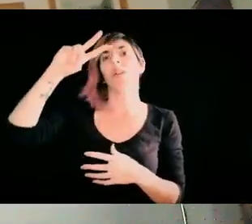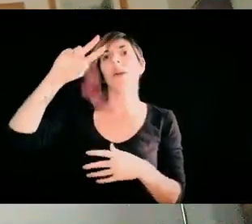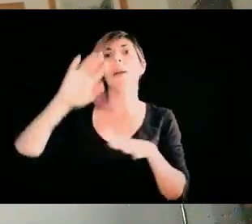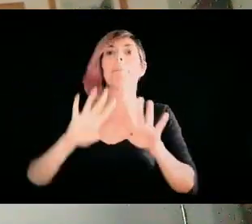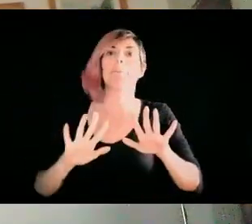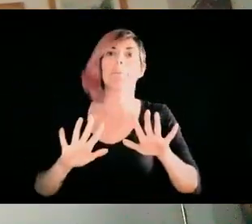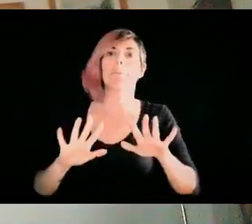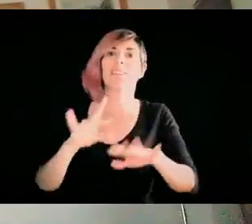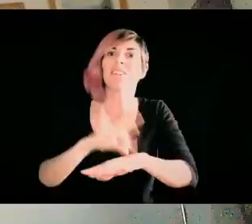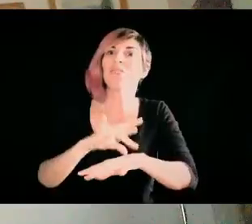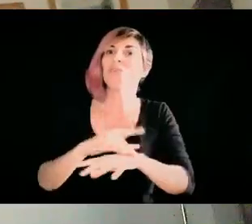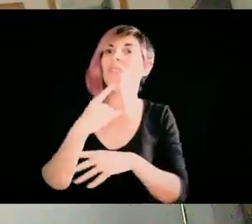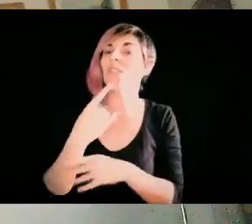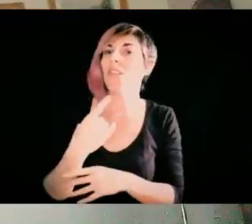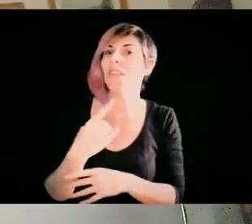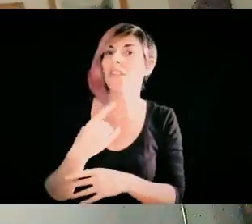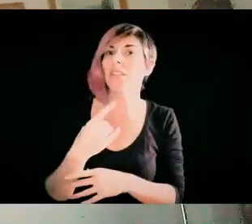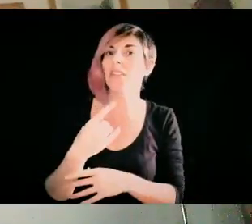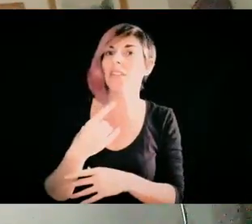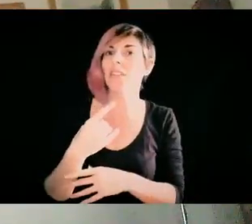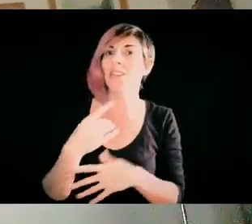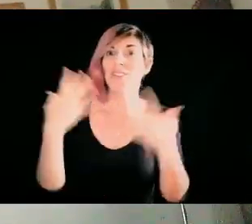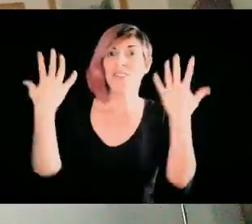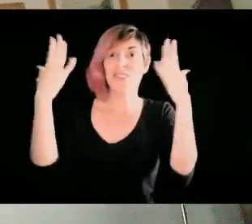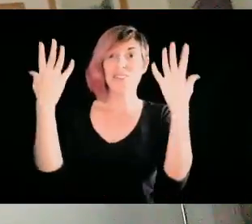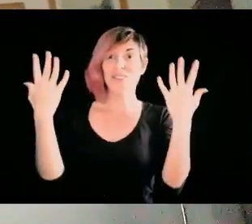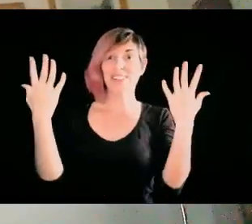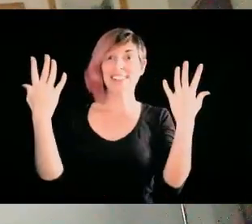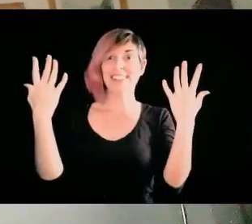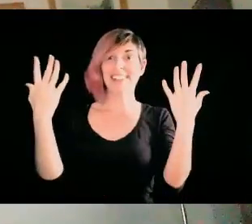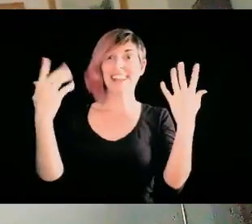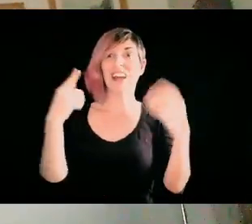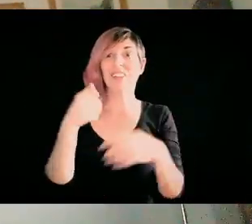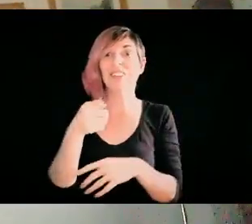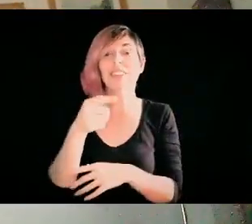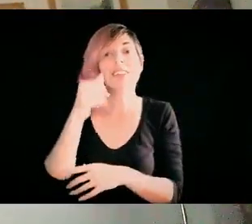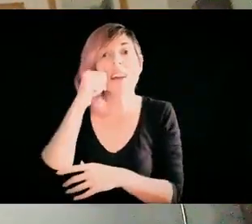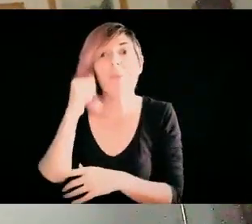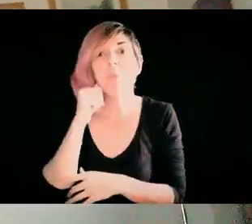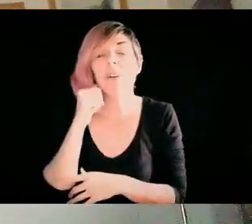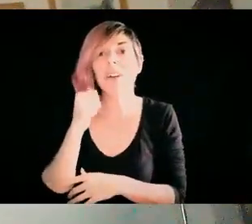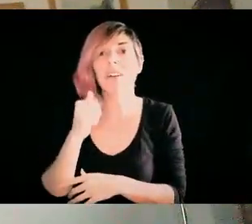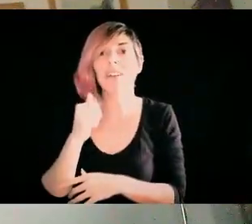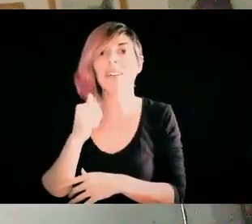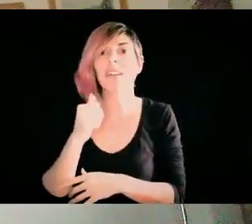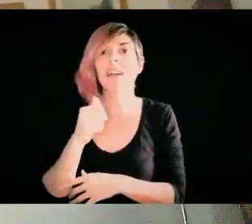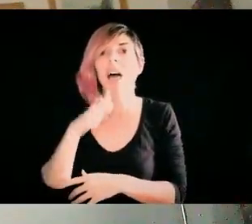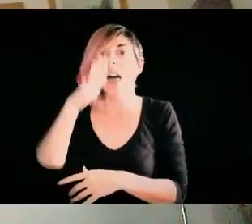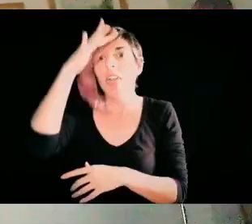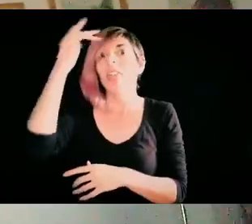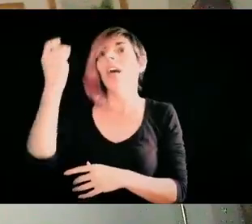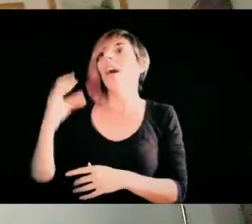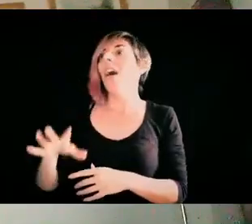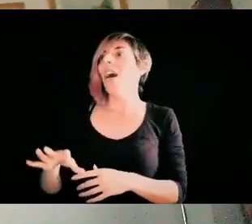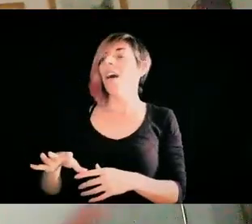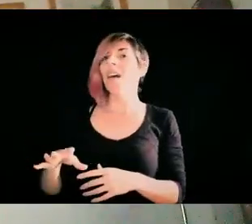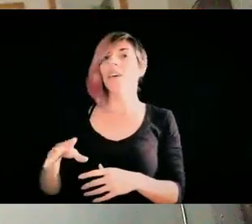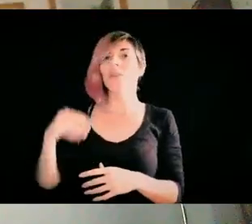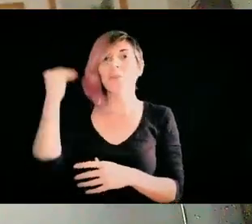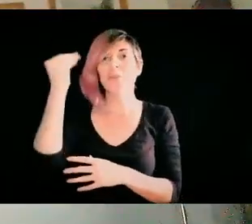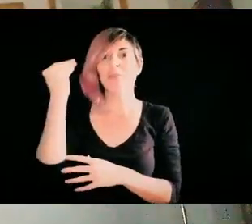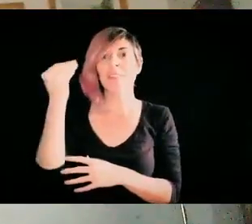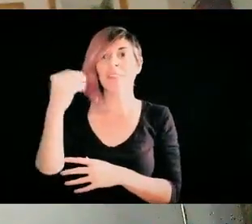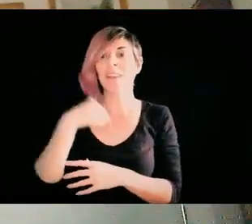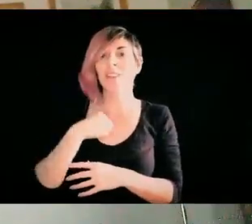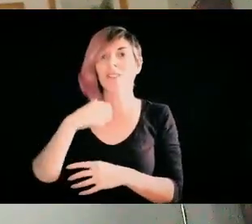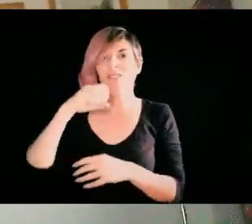se preocupa, y luego el médico o el doctor le dice, enhorabuena, está usted embarazada, y ella piensa,